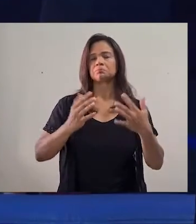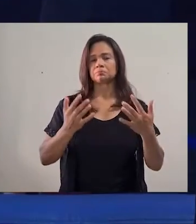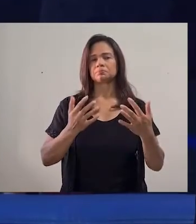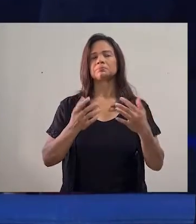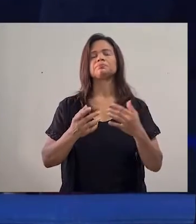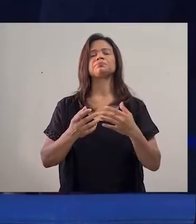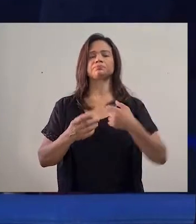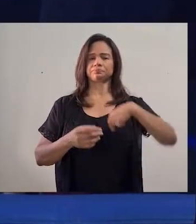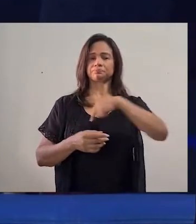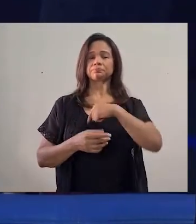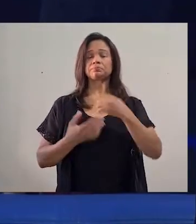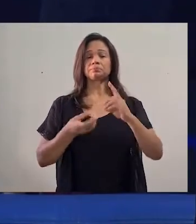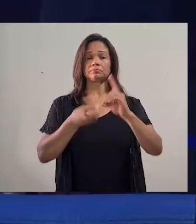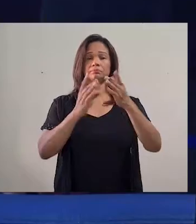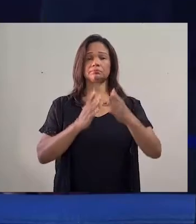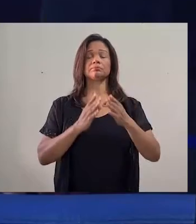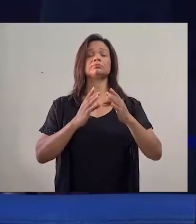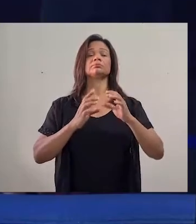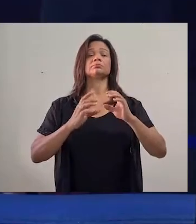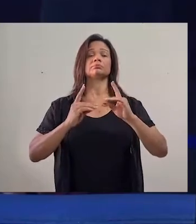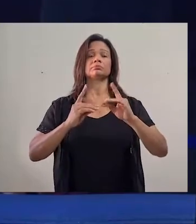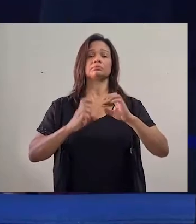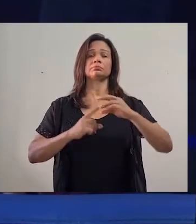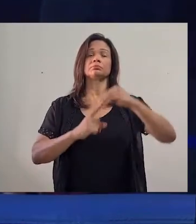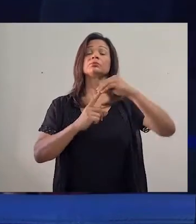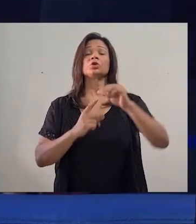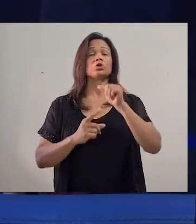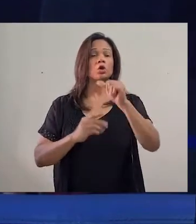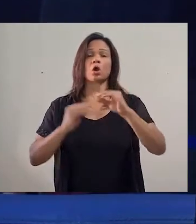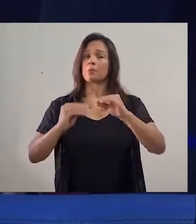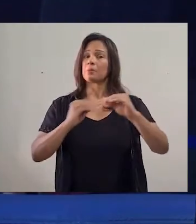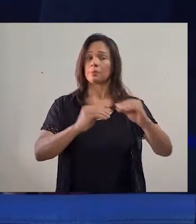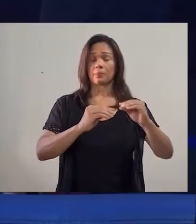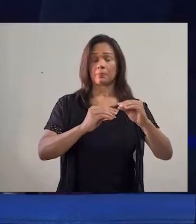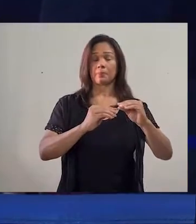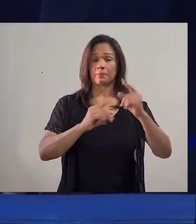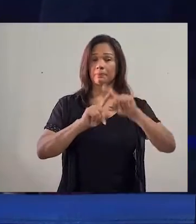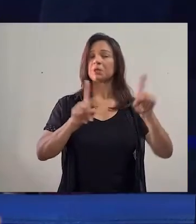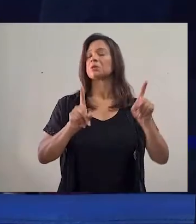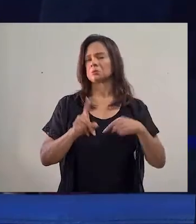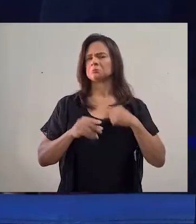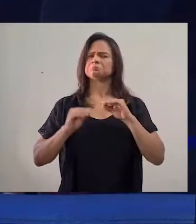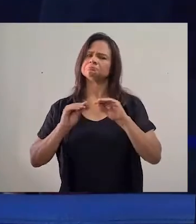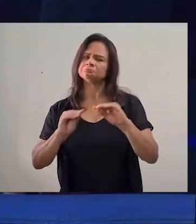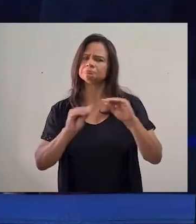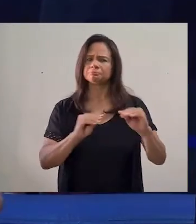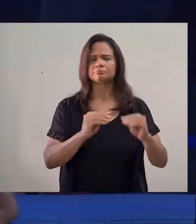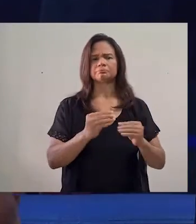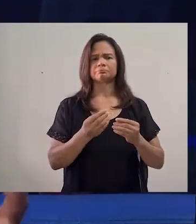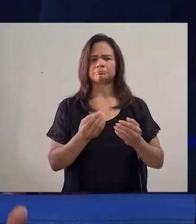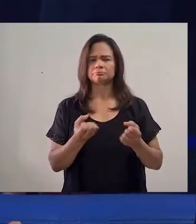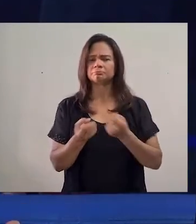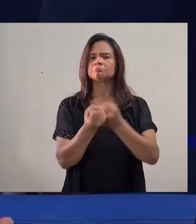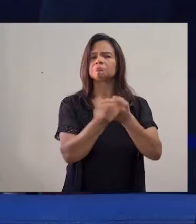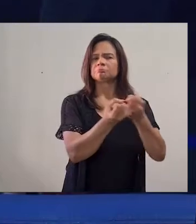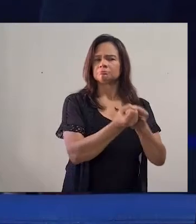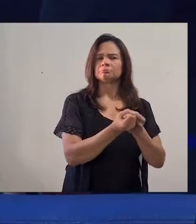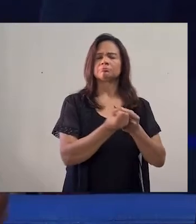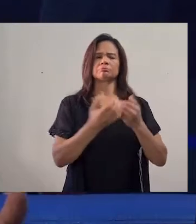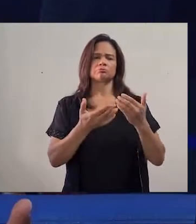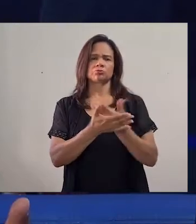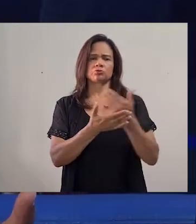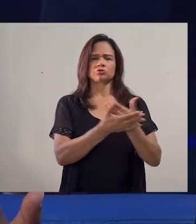formación docente. Aunque nosotros como Dirección de Educación Especial no formamos per se, pero sí capacitamos